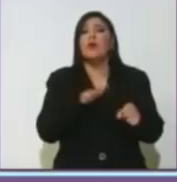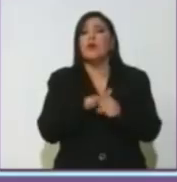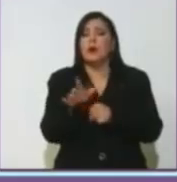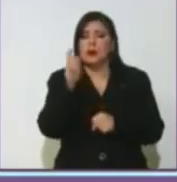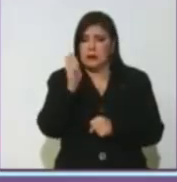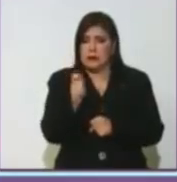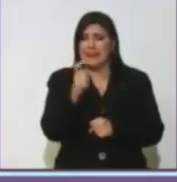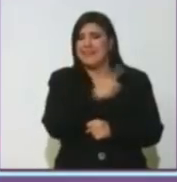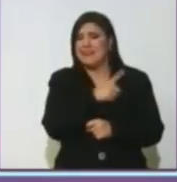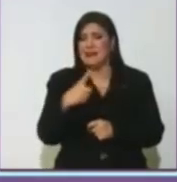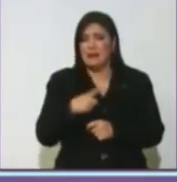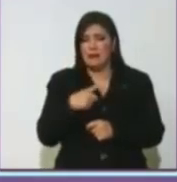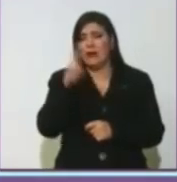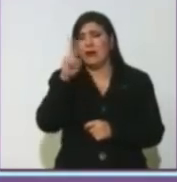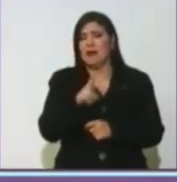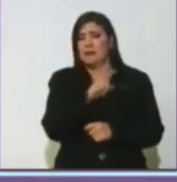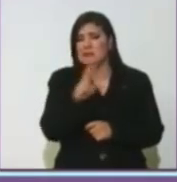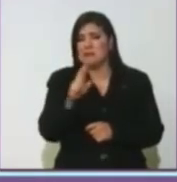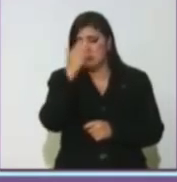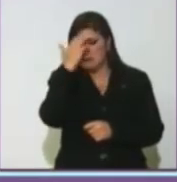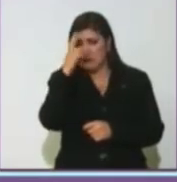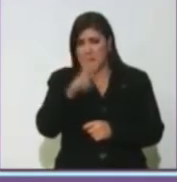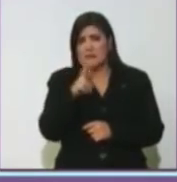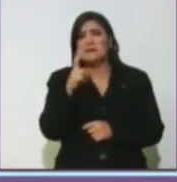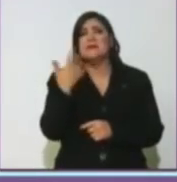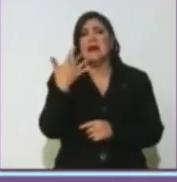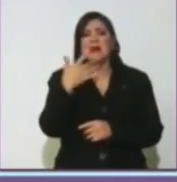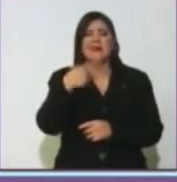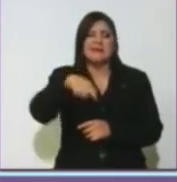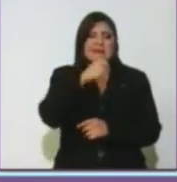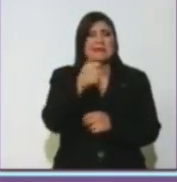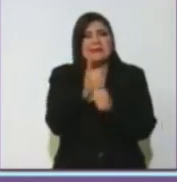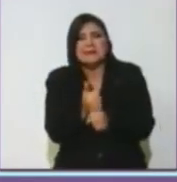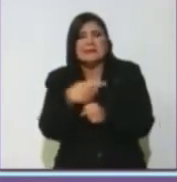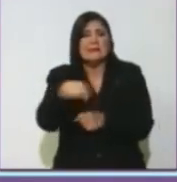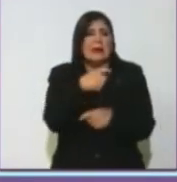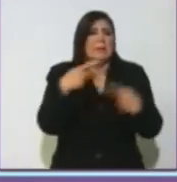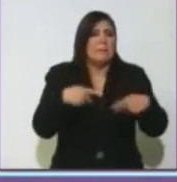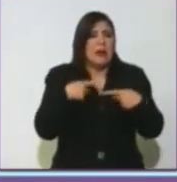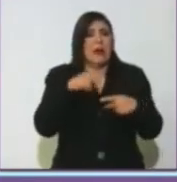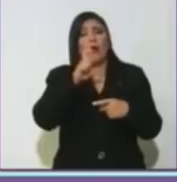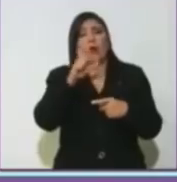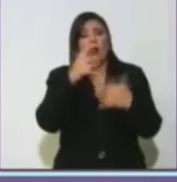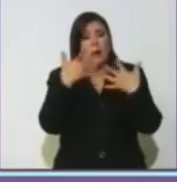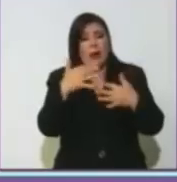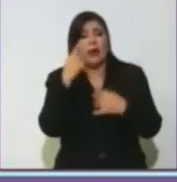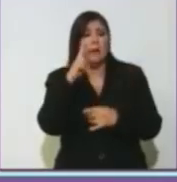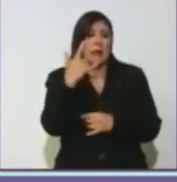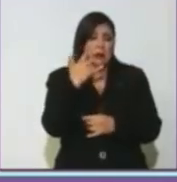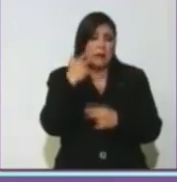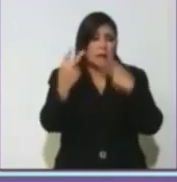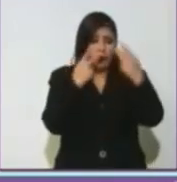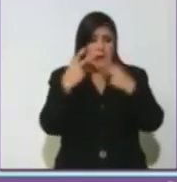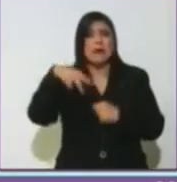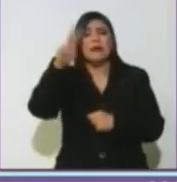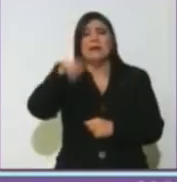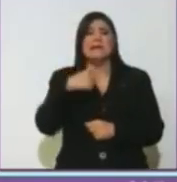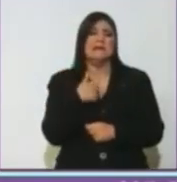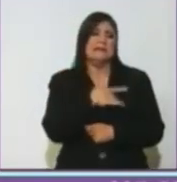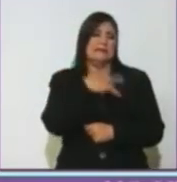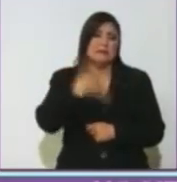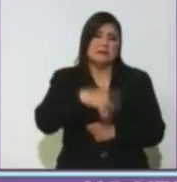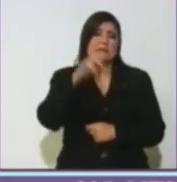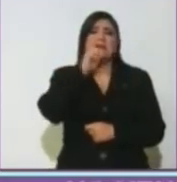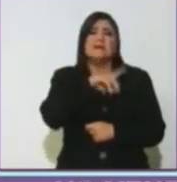que es lo que hoy le duele a la gente a mí igual que a la gente que hoy nos está escuchando también me duele que nuestros hijos no